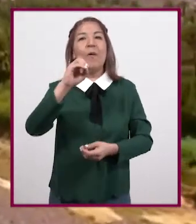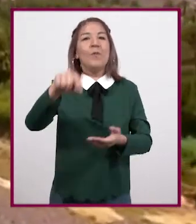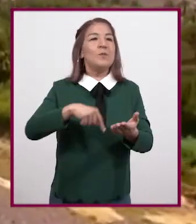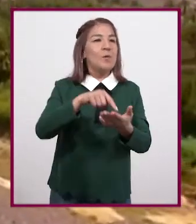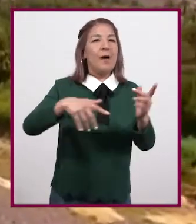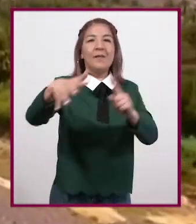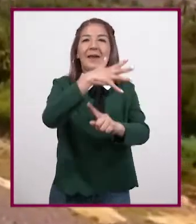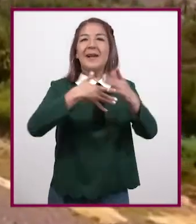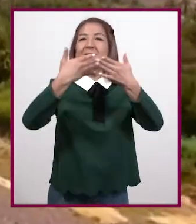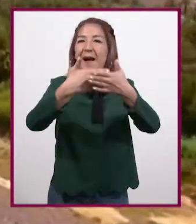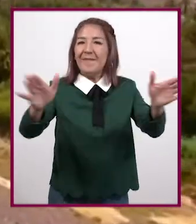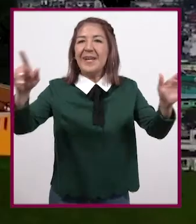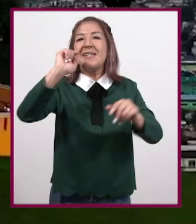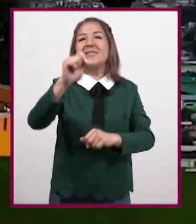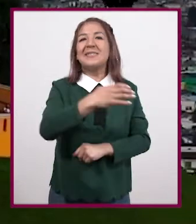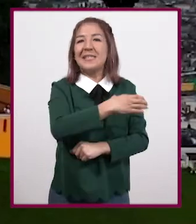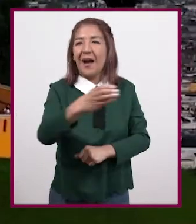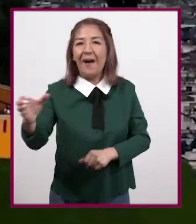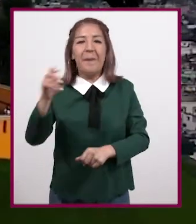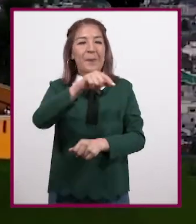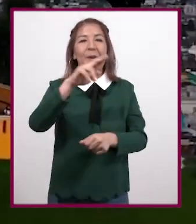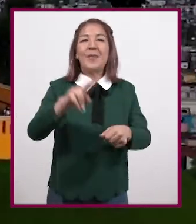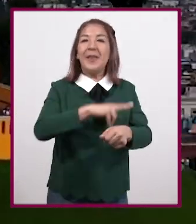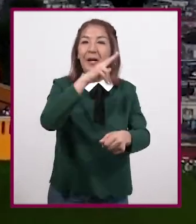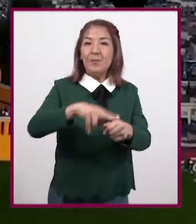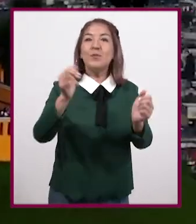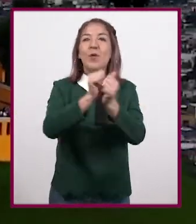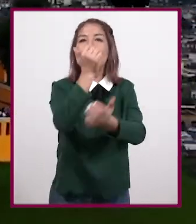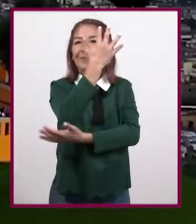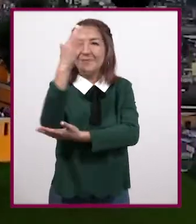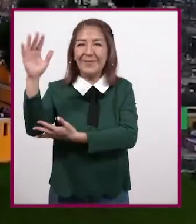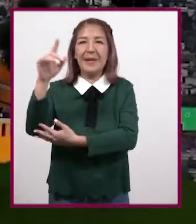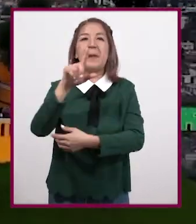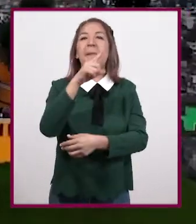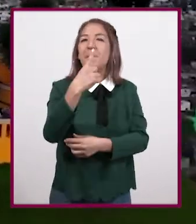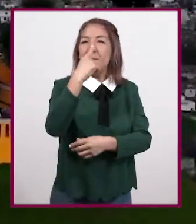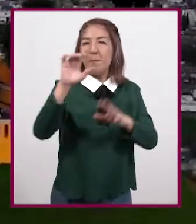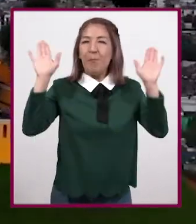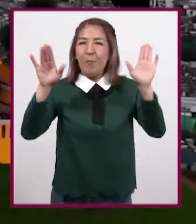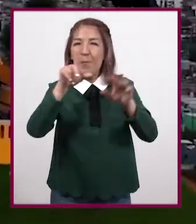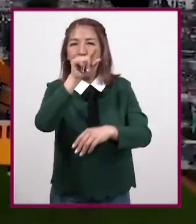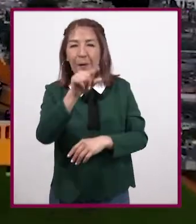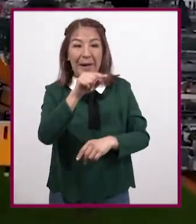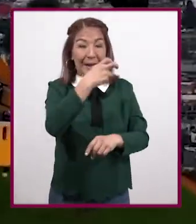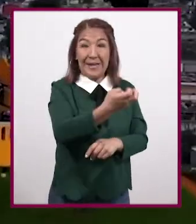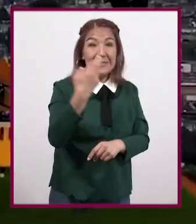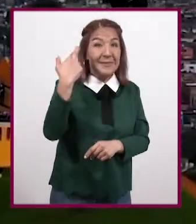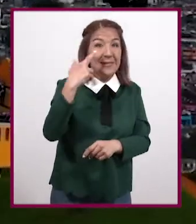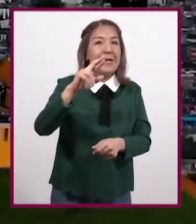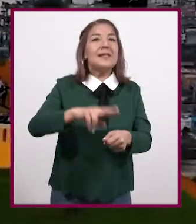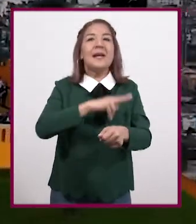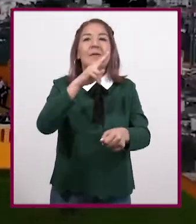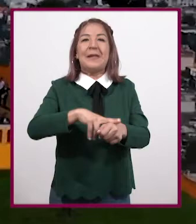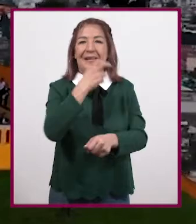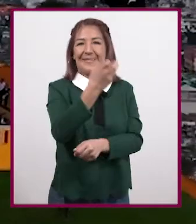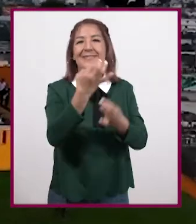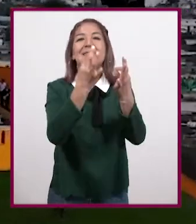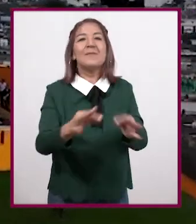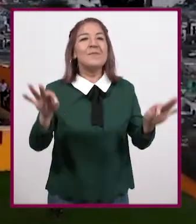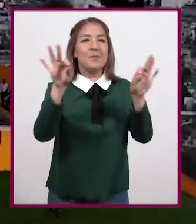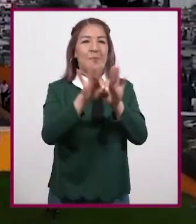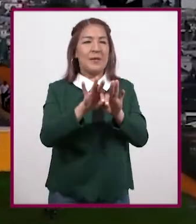un ambiente muy abierto, campo, algo muy natural. Ese sonido natural es como el